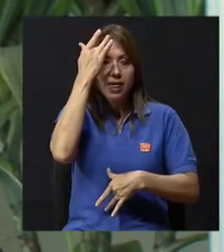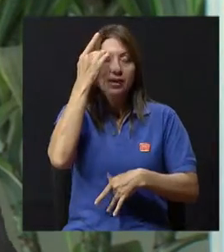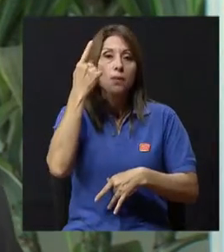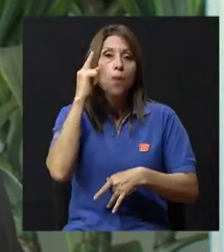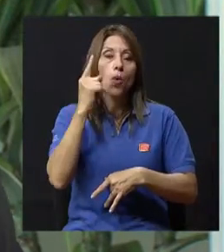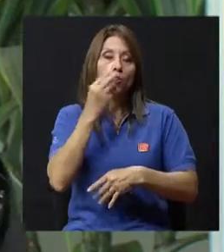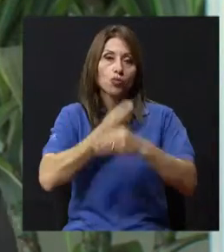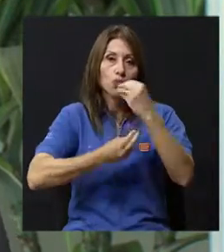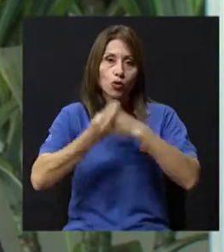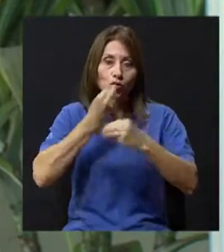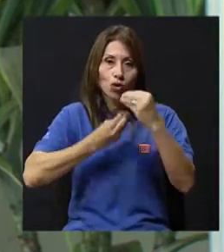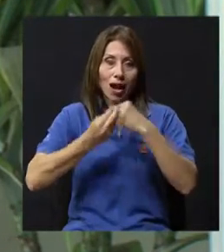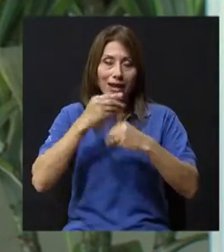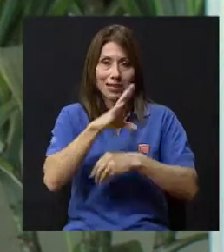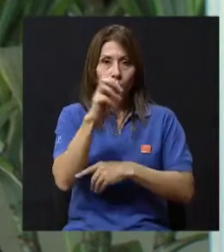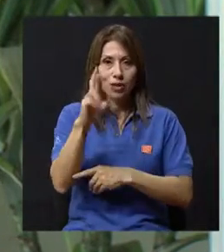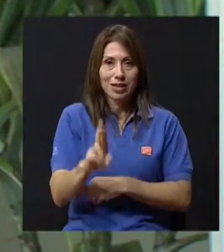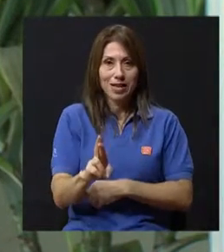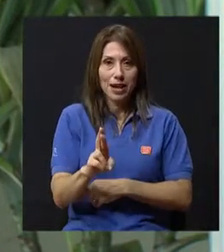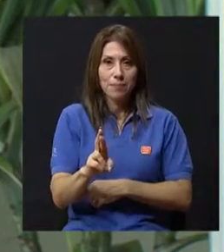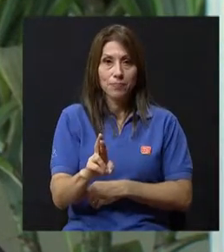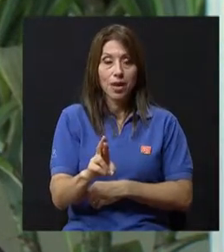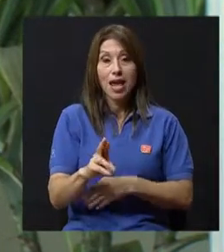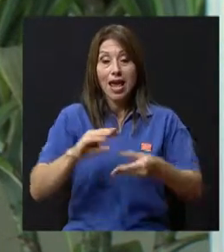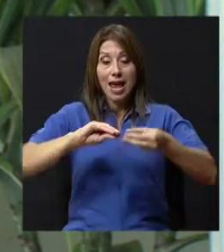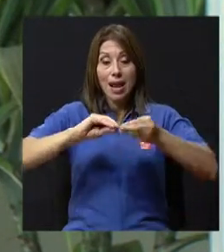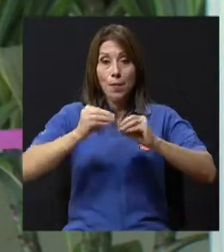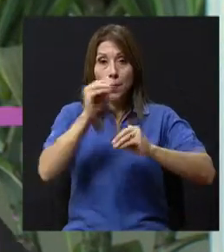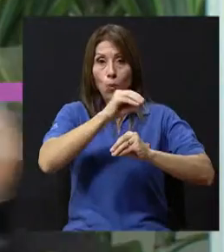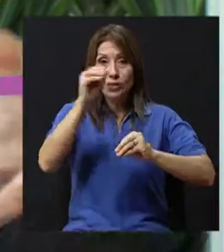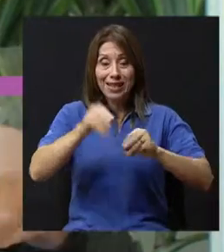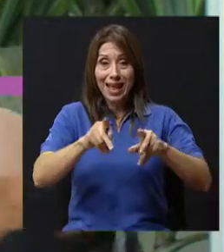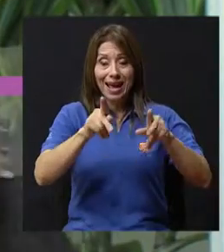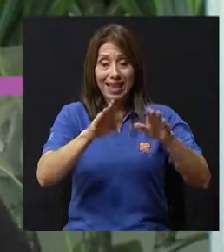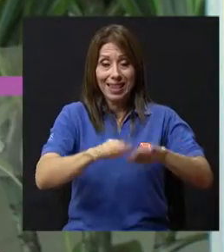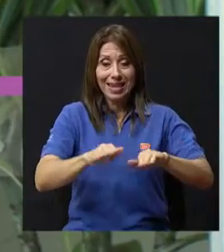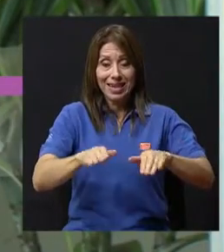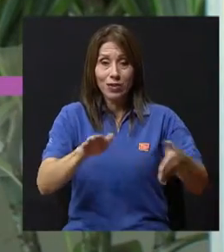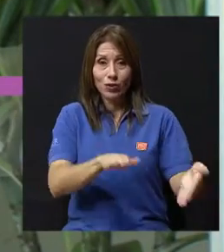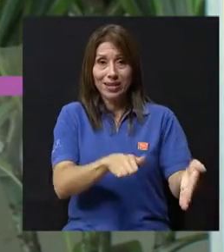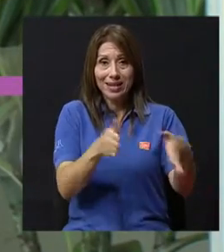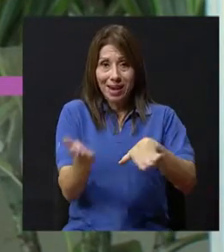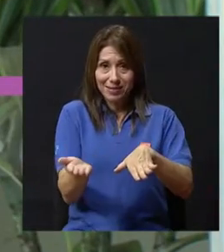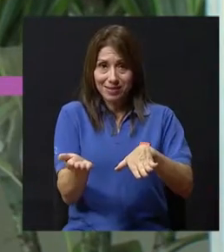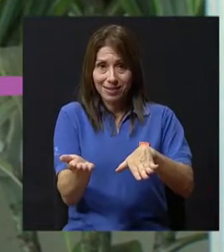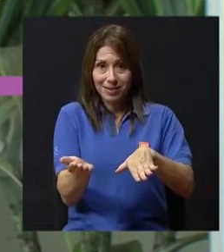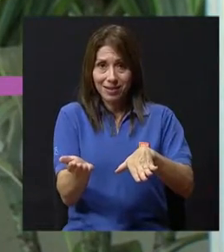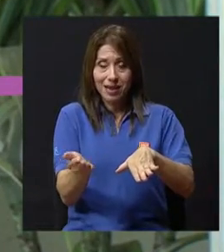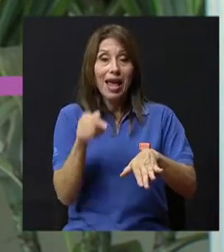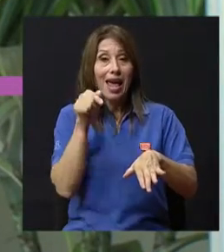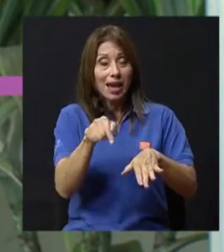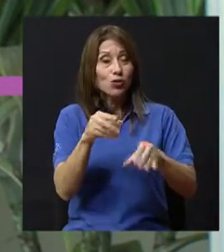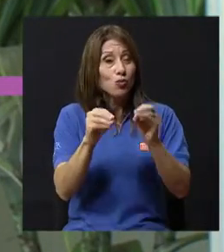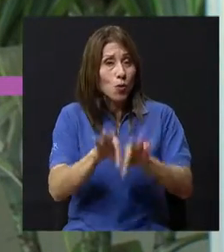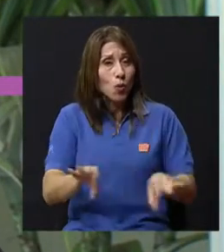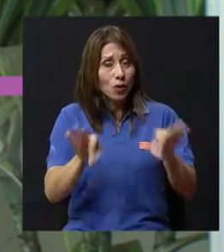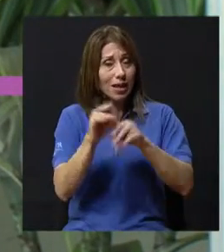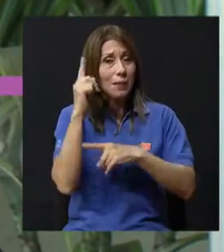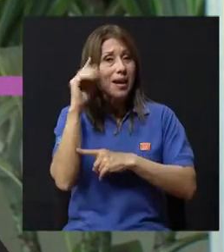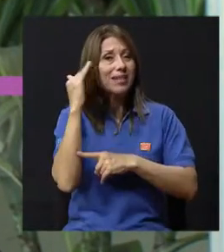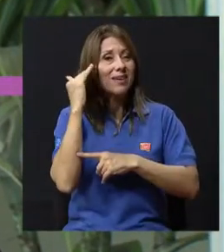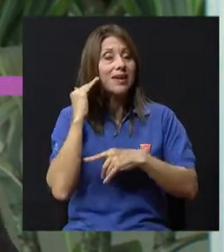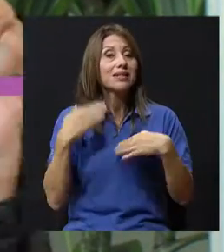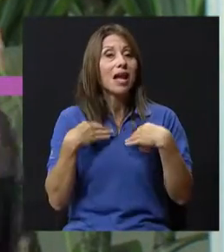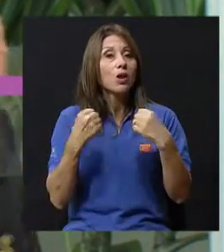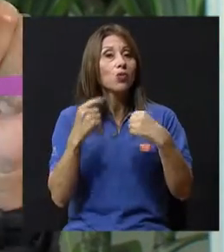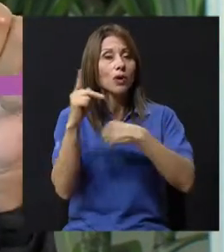La mortalidad infantil, que es un parámetro muy importante para decir el estado de salud de una nación, se decía